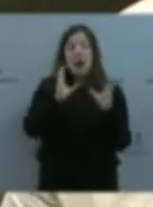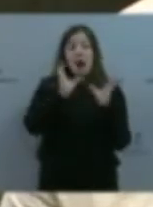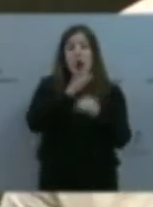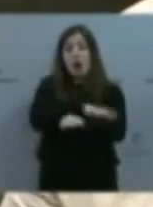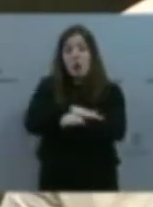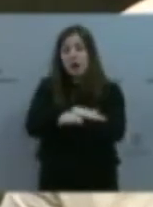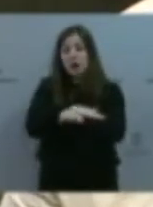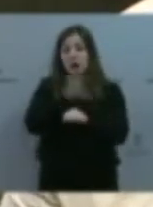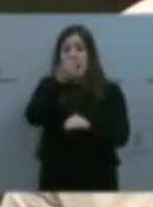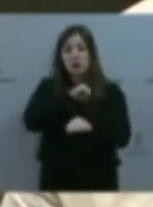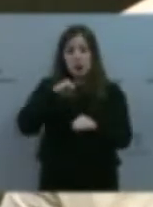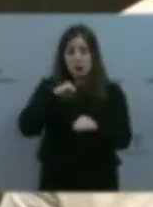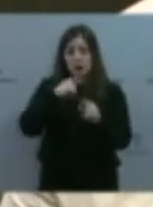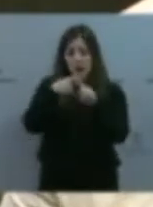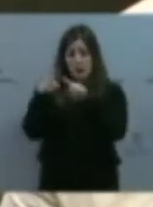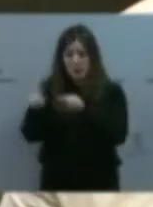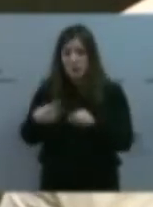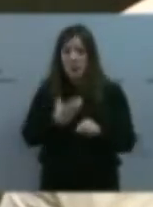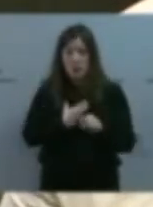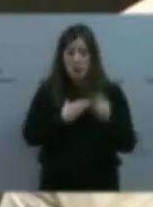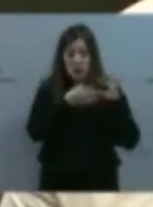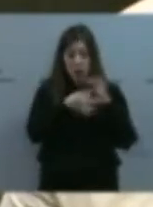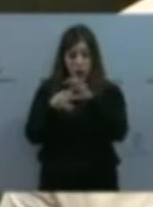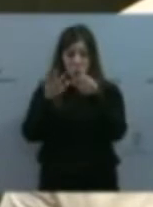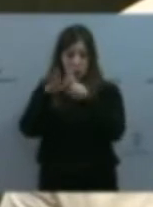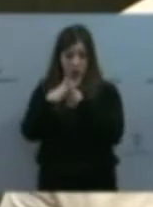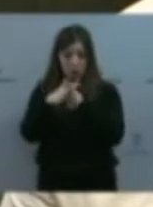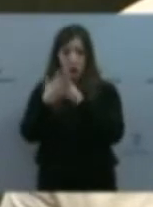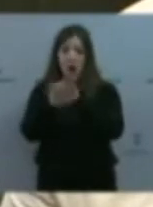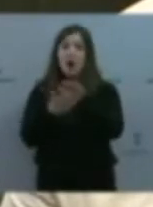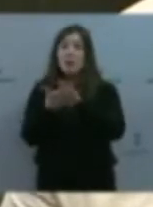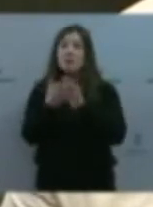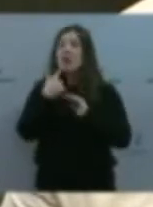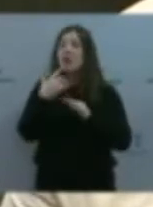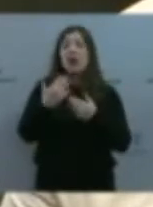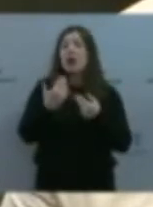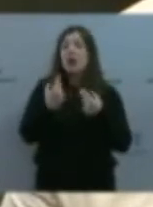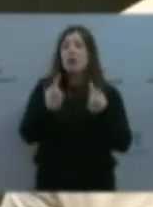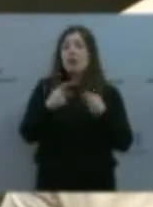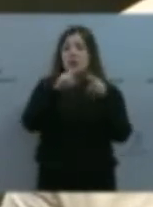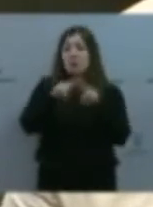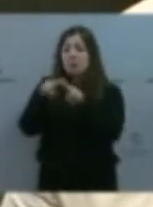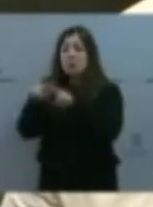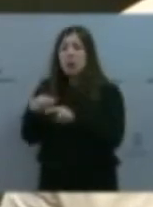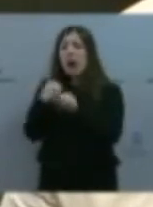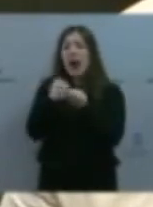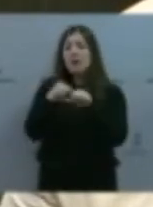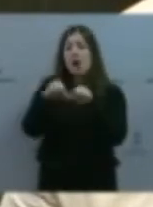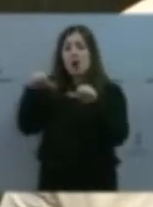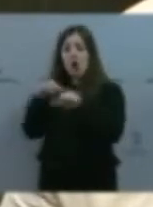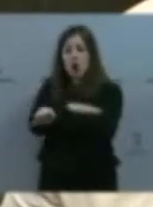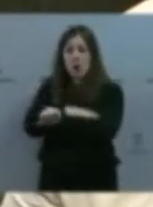caso, afirme que no pretenda revisar la labor de anteriores gobiernos, sino actualizar y mejorar su actuación.